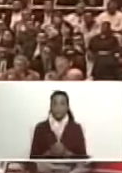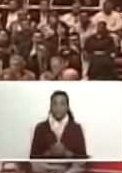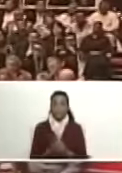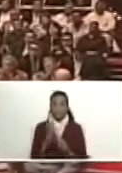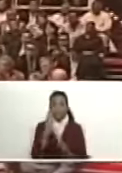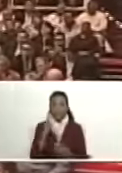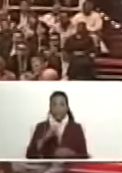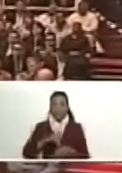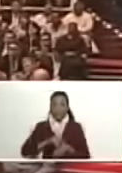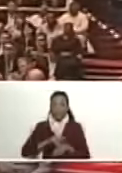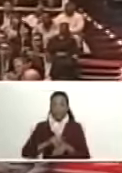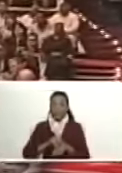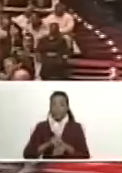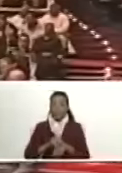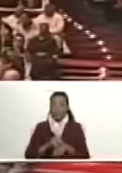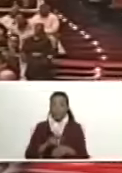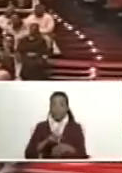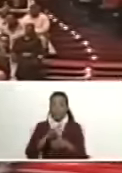doctora